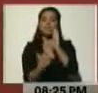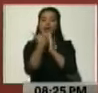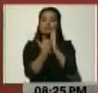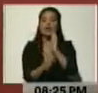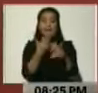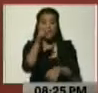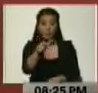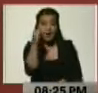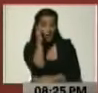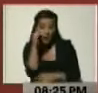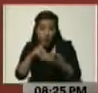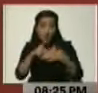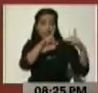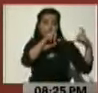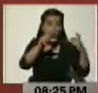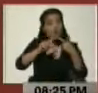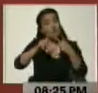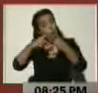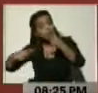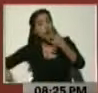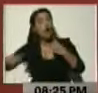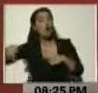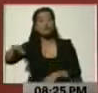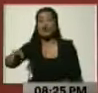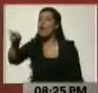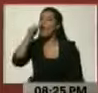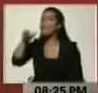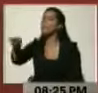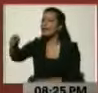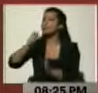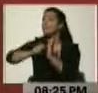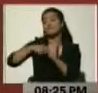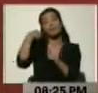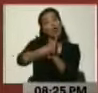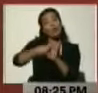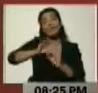Camarógrafo, fotógrafo y afines. Sayago, ¿está anotado ahí? ¿Ah?